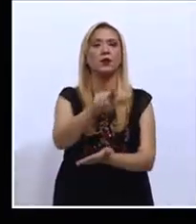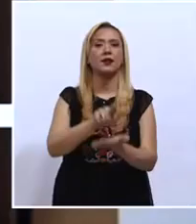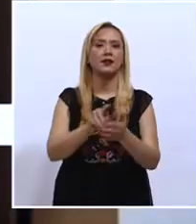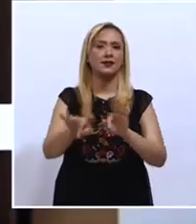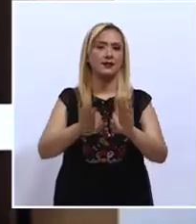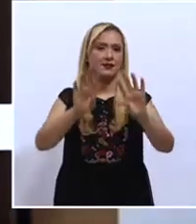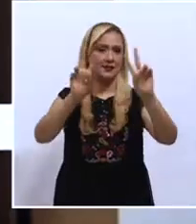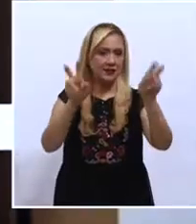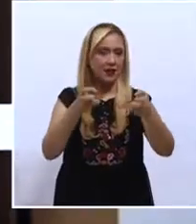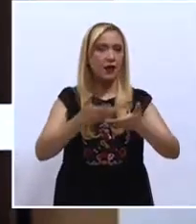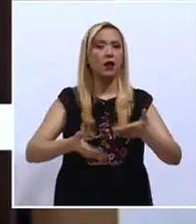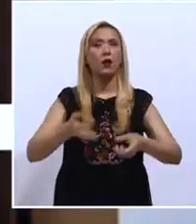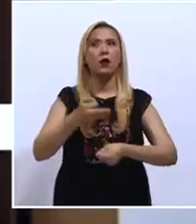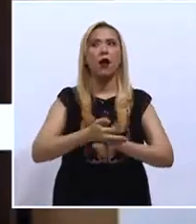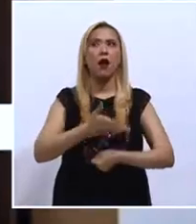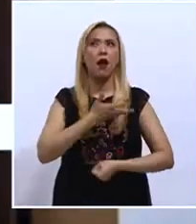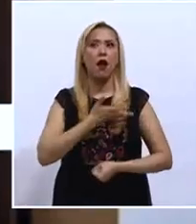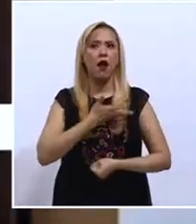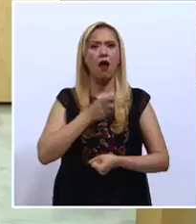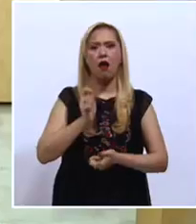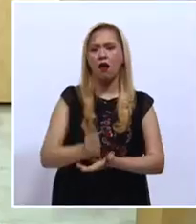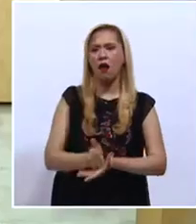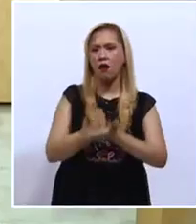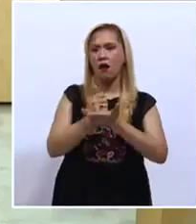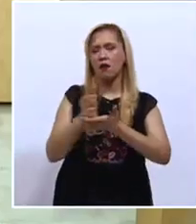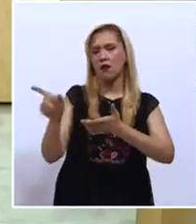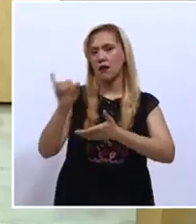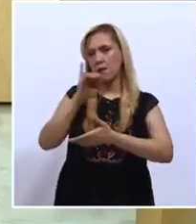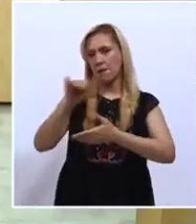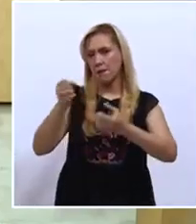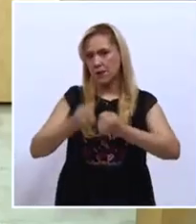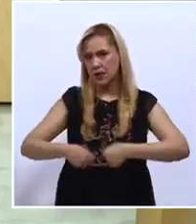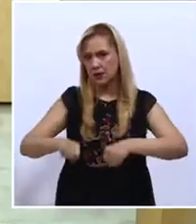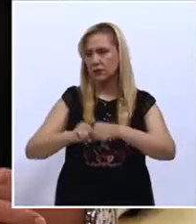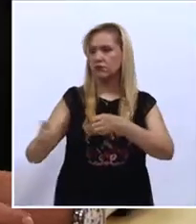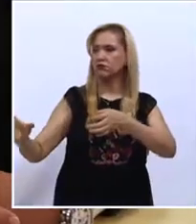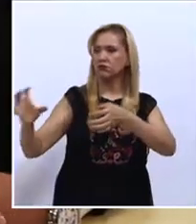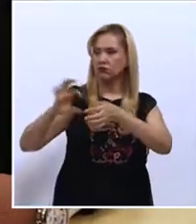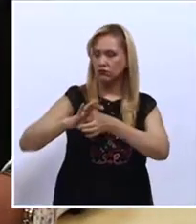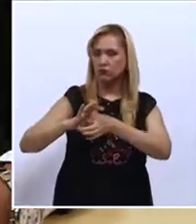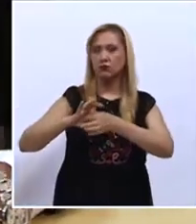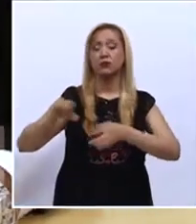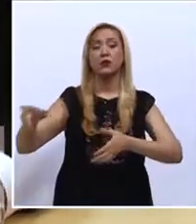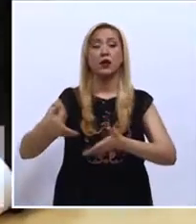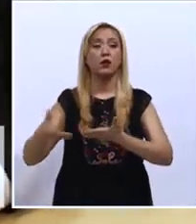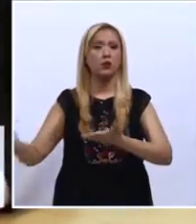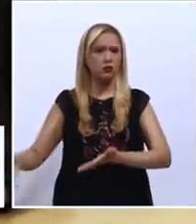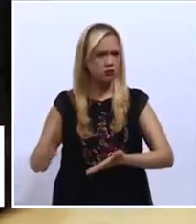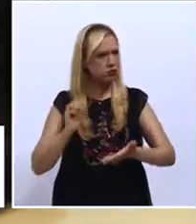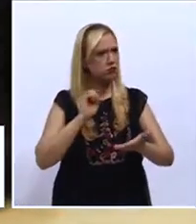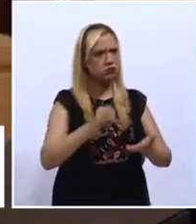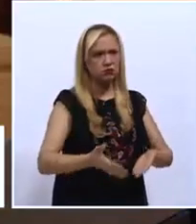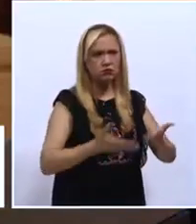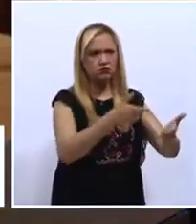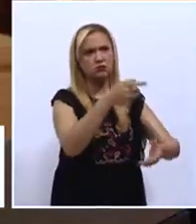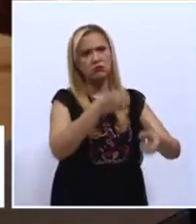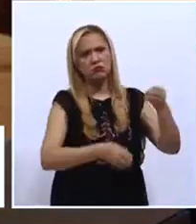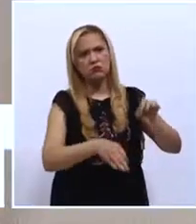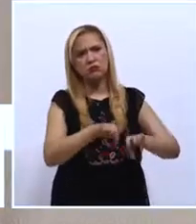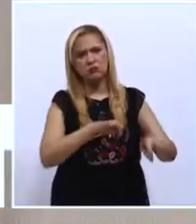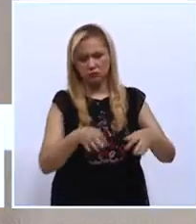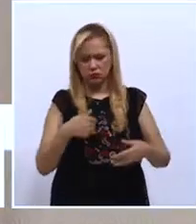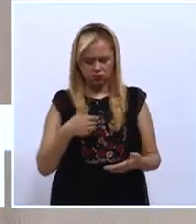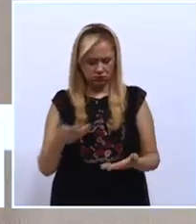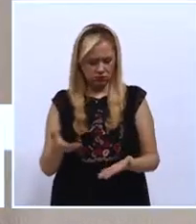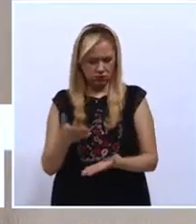laboral. Actualmente se cuenta con la colaboración del Seguro Social, que puso a disposición de los tribunales laborales toda la